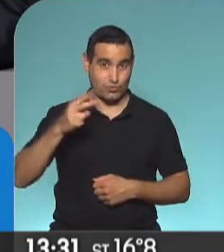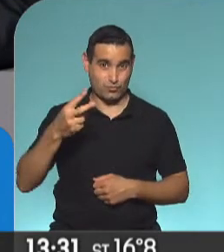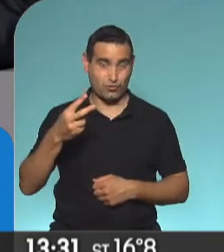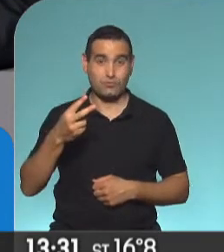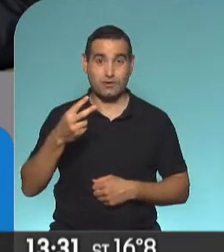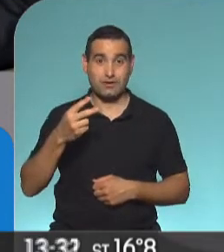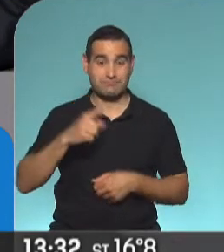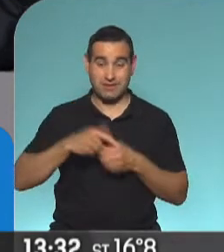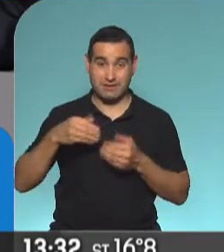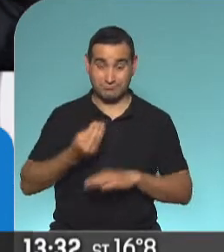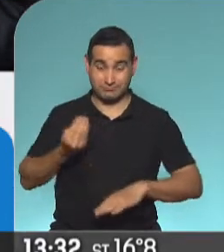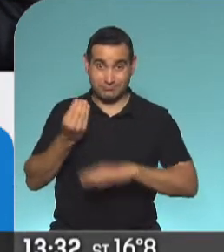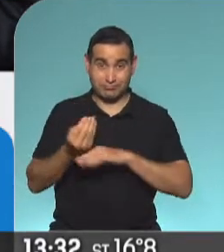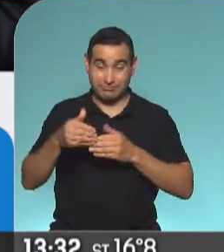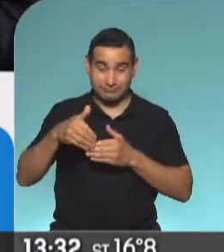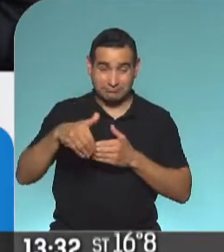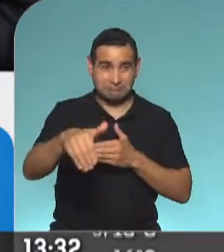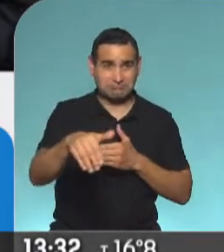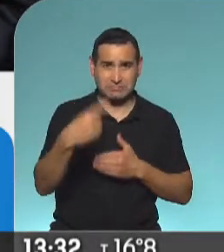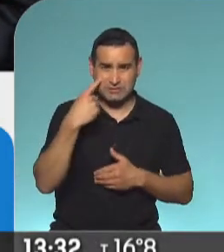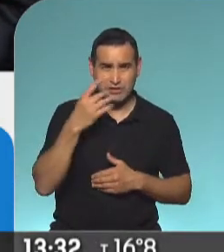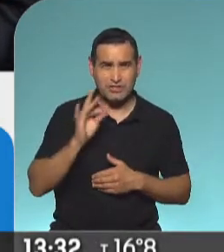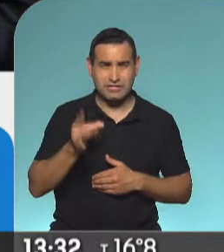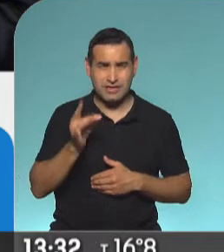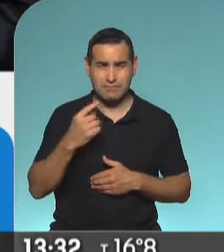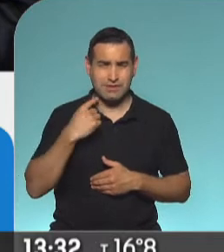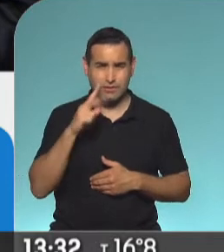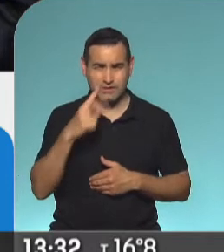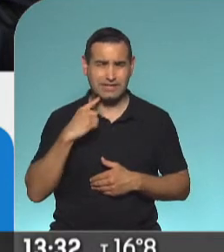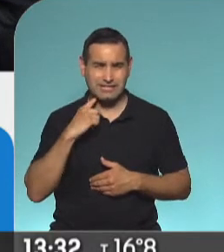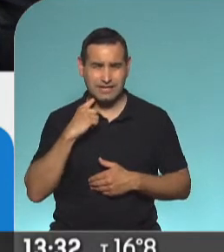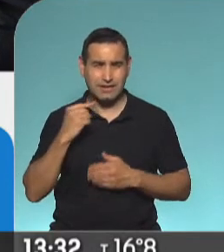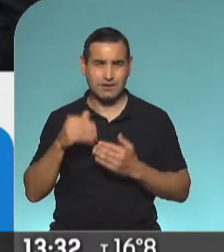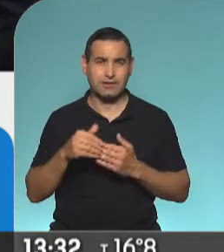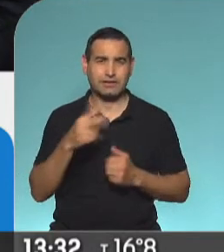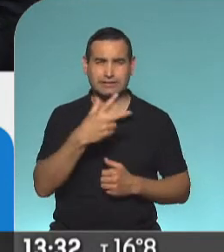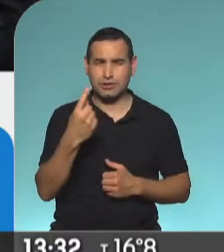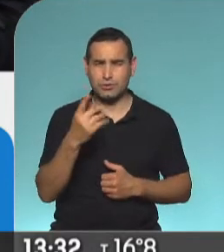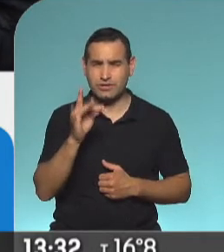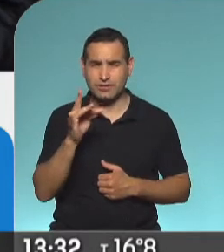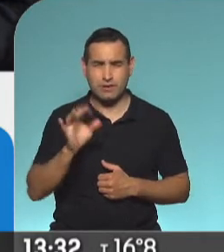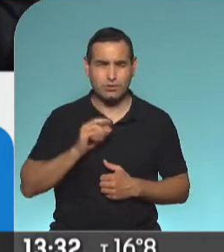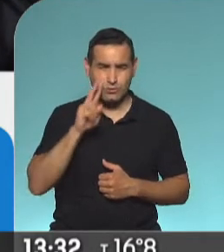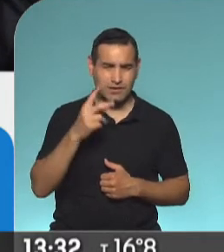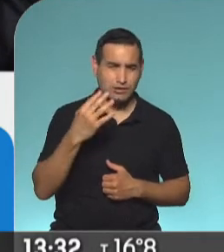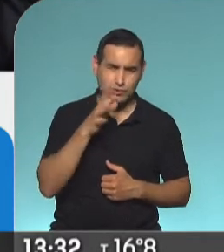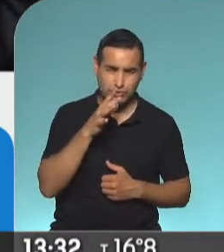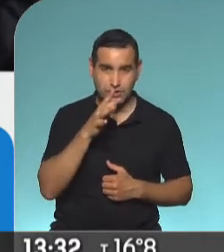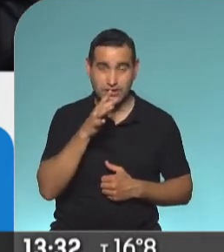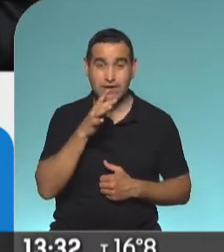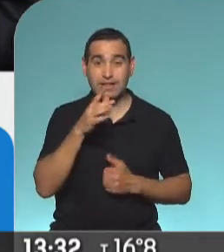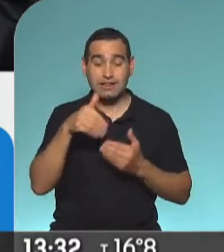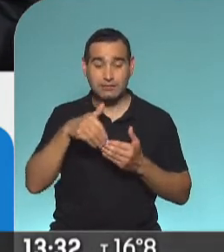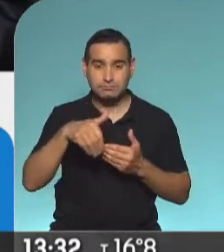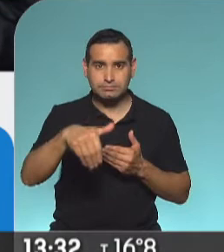al poco tiempo de asumir su segundo mandato, creo que fue diciembre del 2013, 31 de diciembre del 2013 o 31 de diciembre del 2014, se empiezan